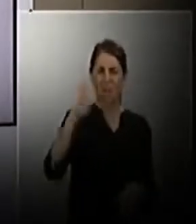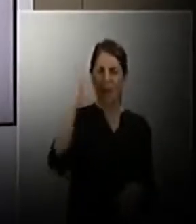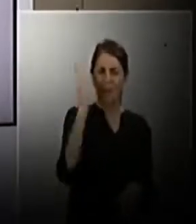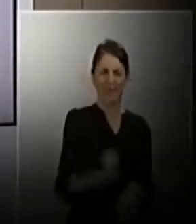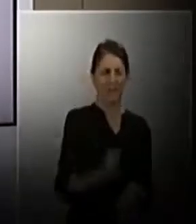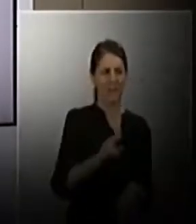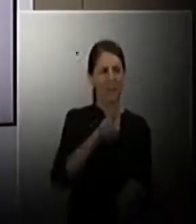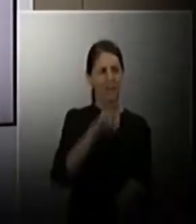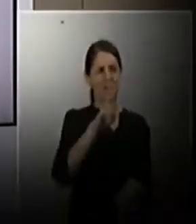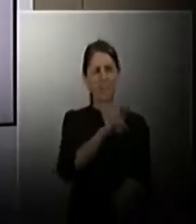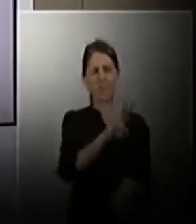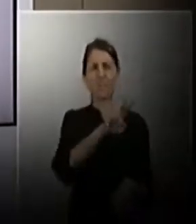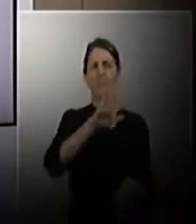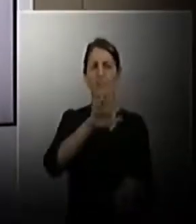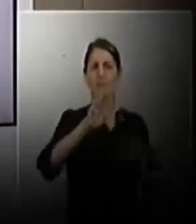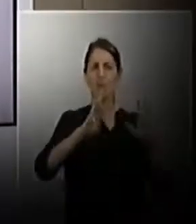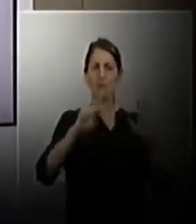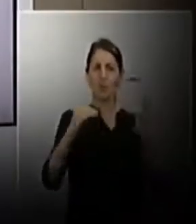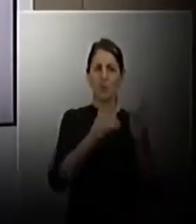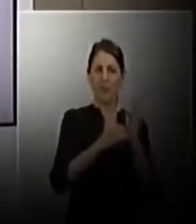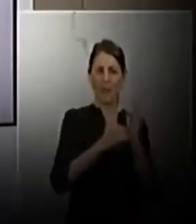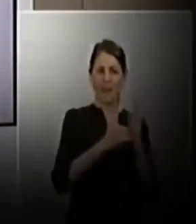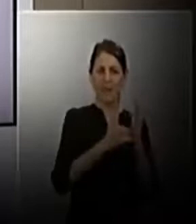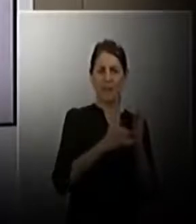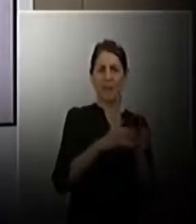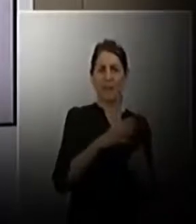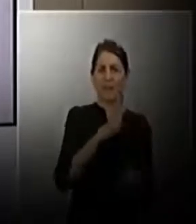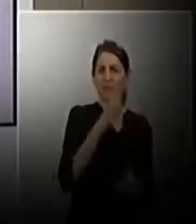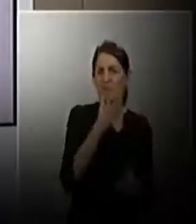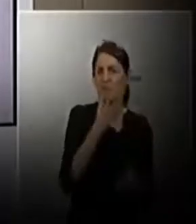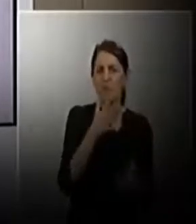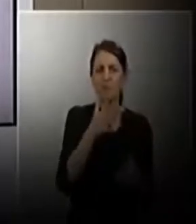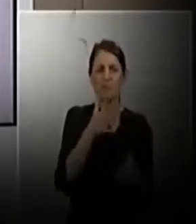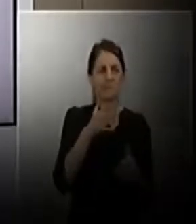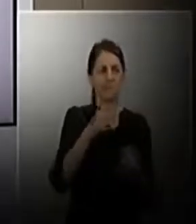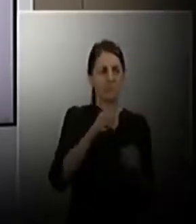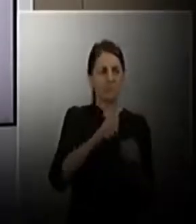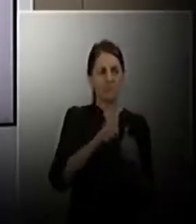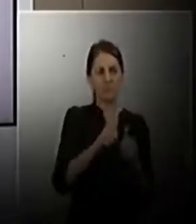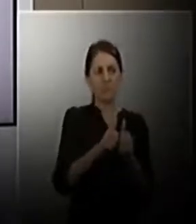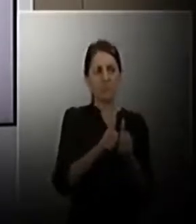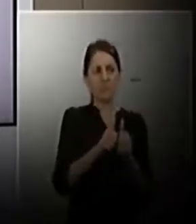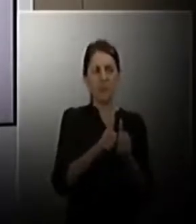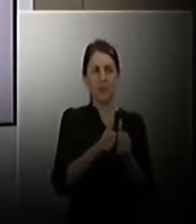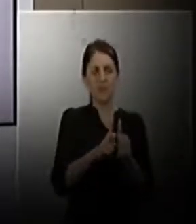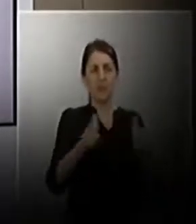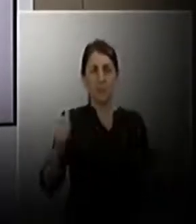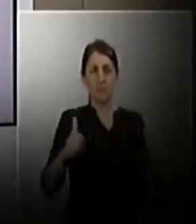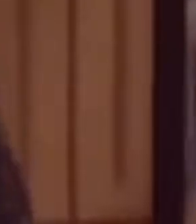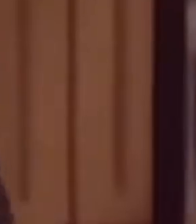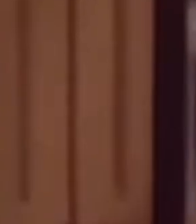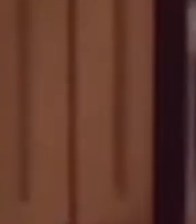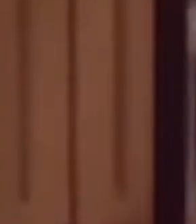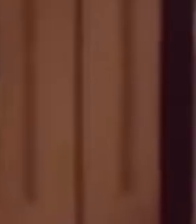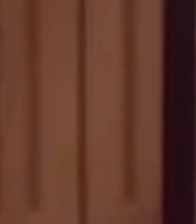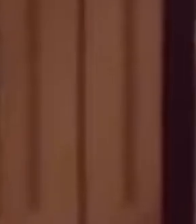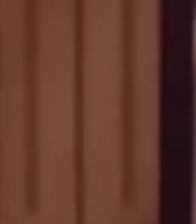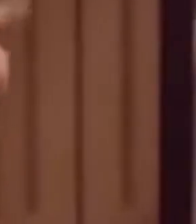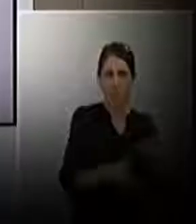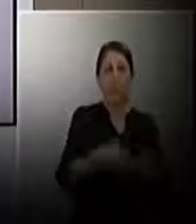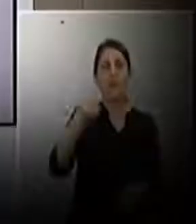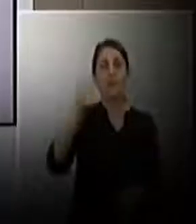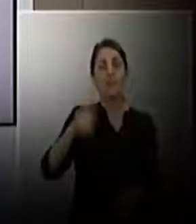más? Si es por tramitación, ¿cree que en abril será peor? ¿En los parados están incluidos los ERTE? Claro,